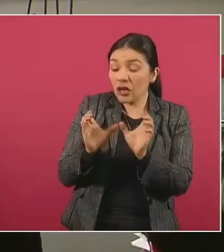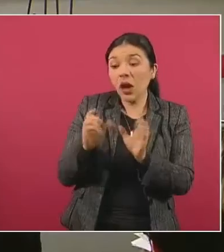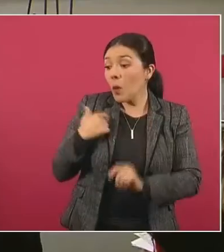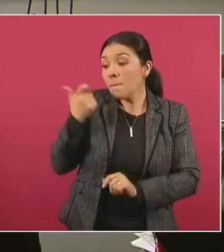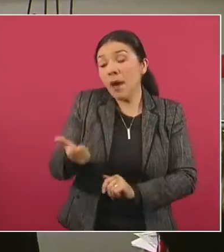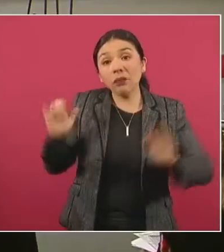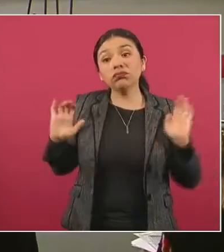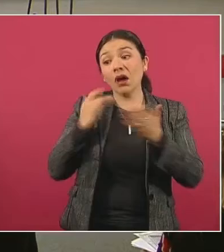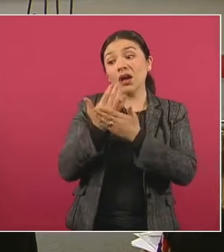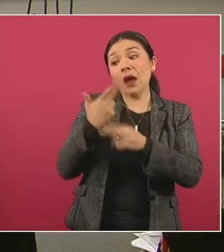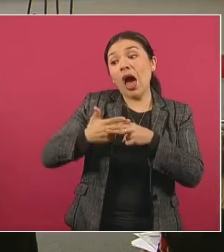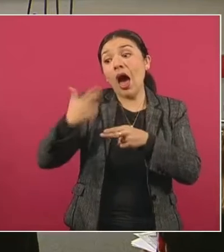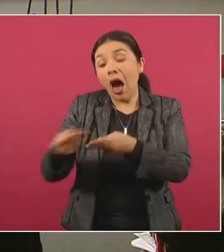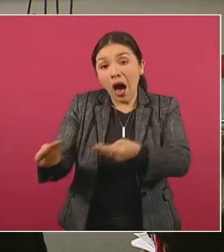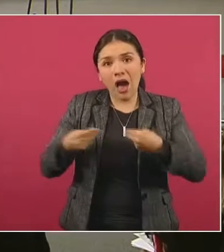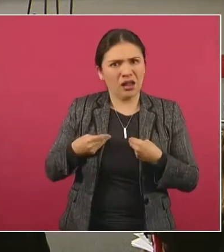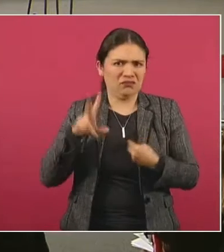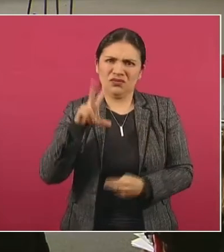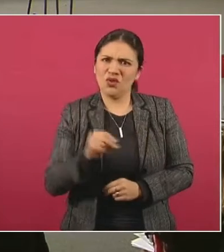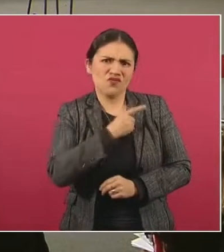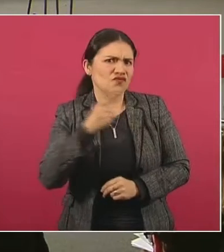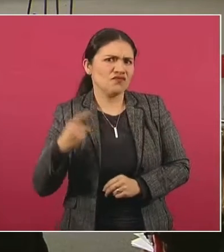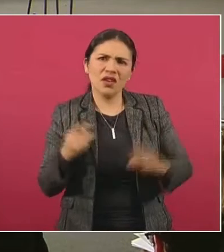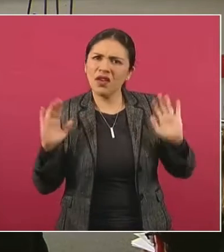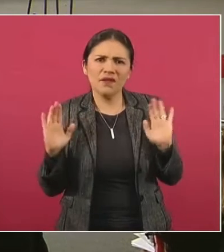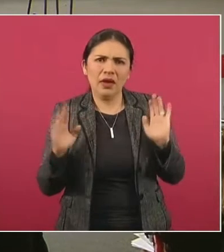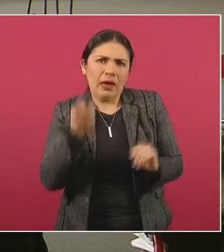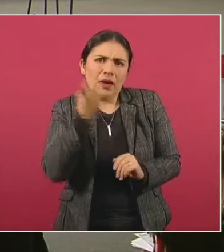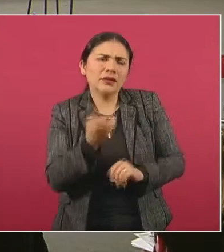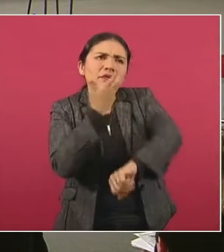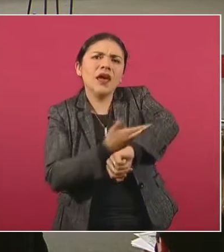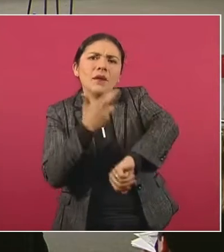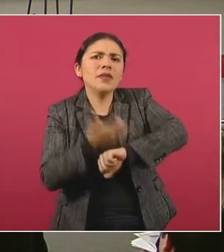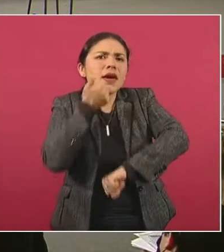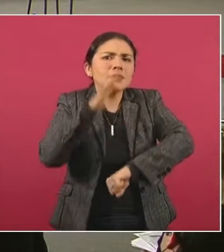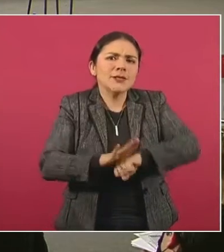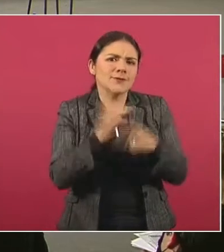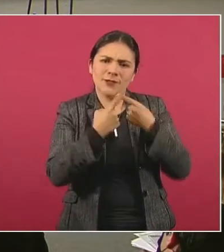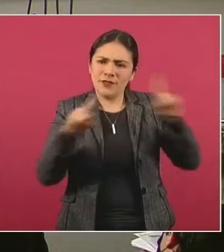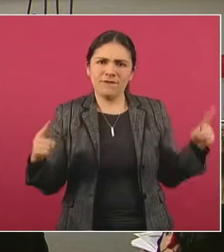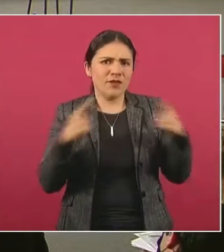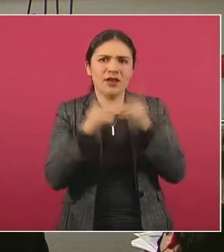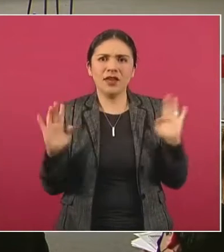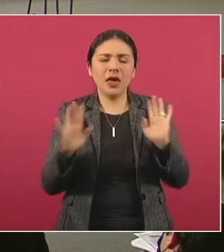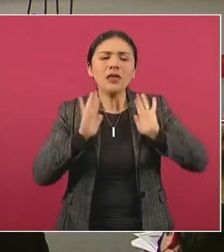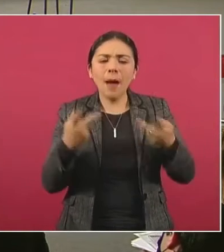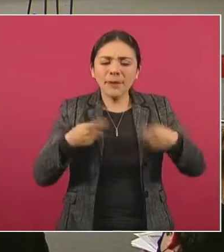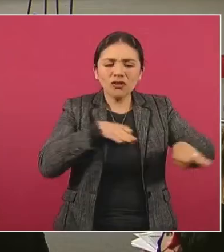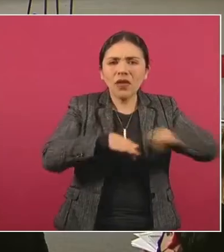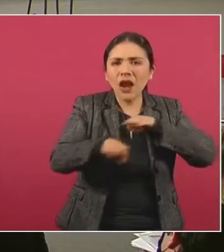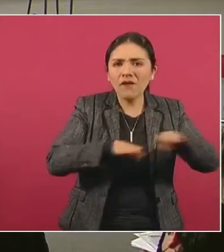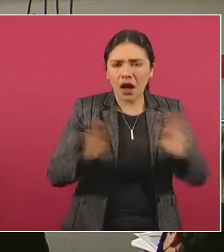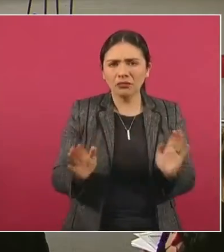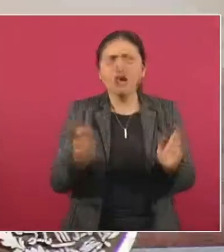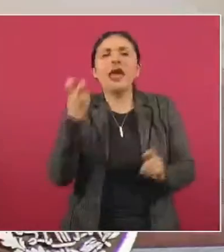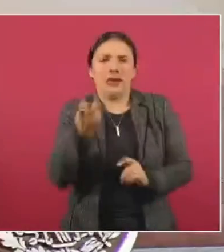devengado por un trámite administrativo de ningún tipo. Entonces, la siguiente, por favor. Nosotros hemos hecho